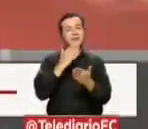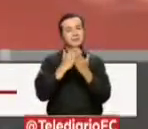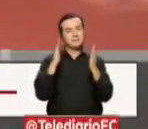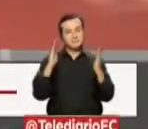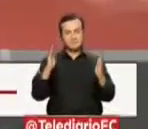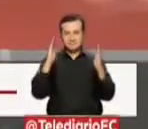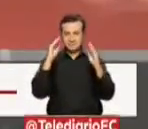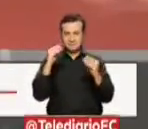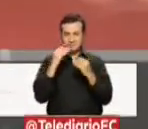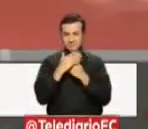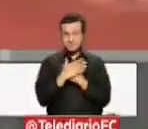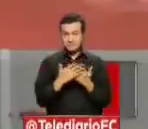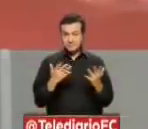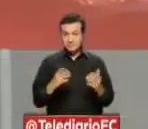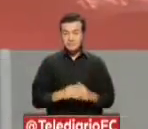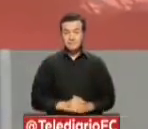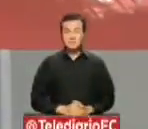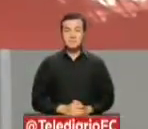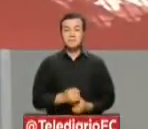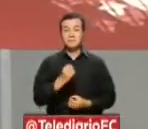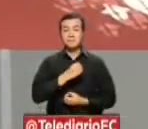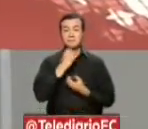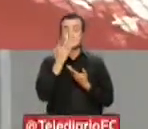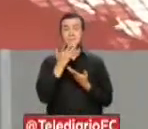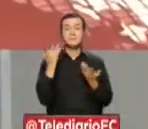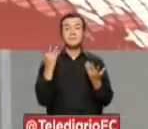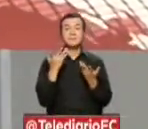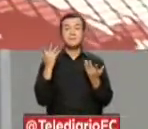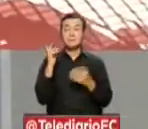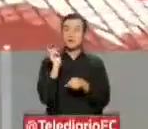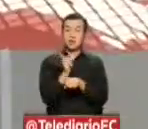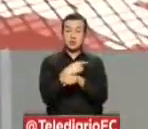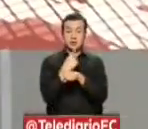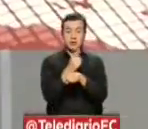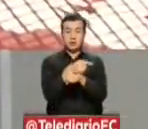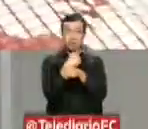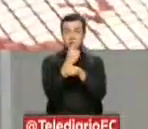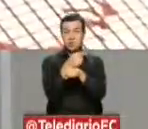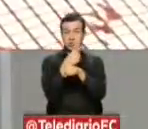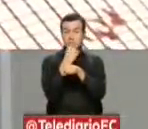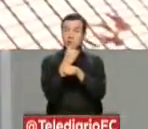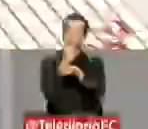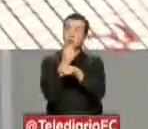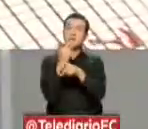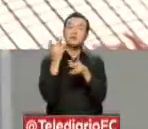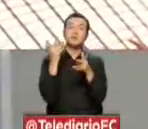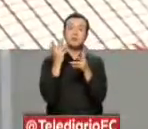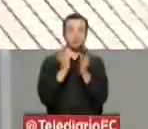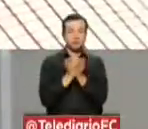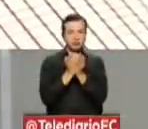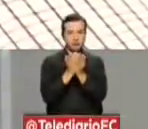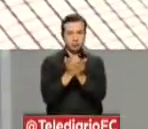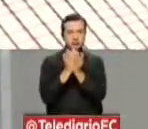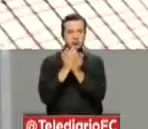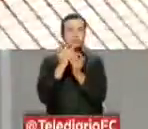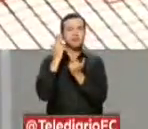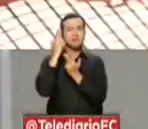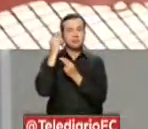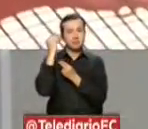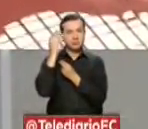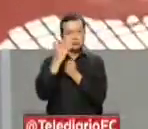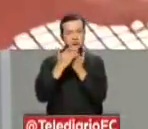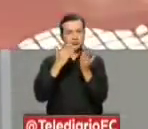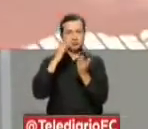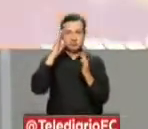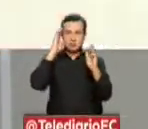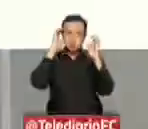en la sintonía de Telediario. Les contamos que la adquisición de helicópteros, lanchas y aviones potenciarán la policía de defensa o la